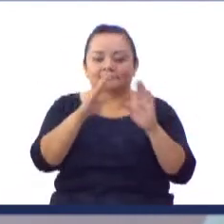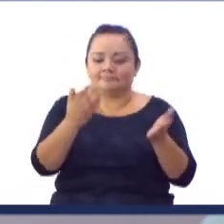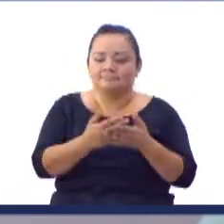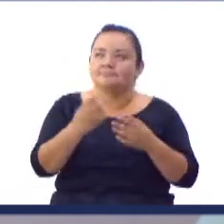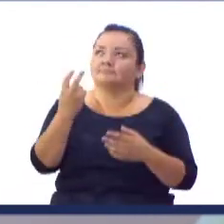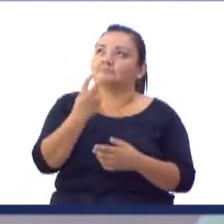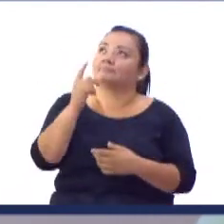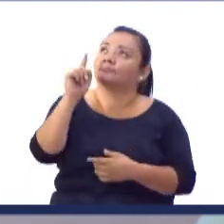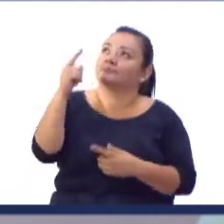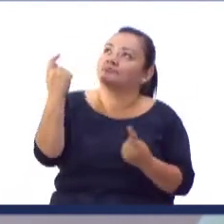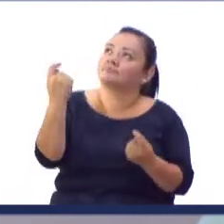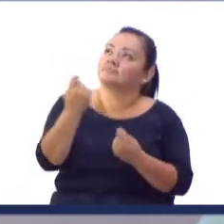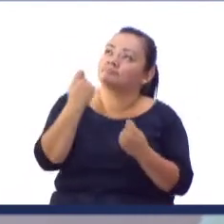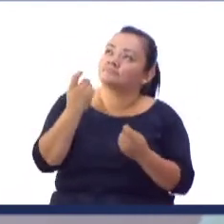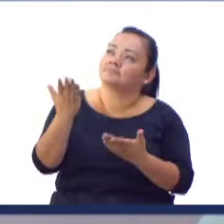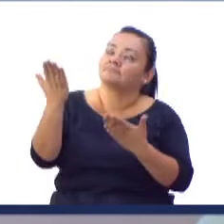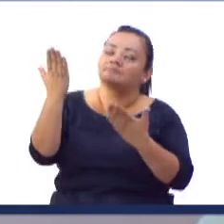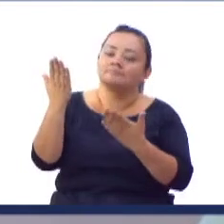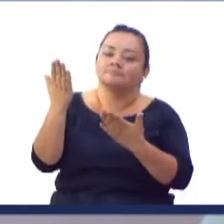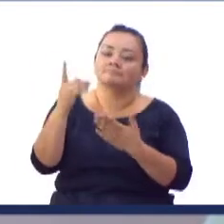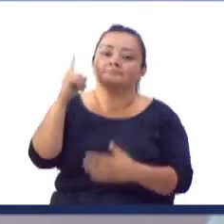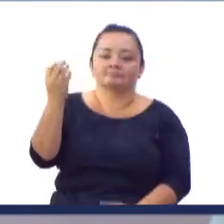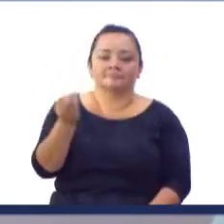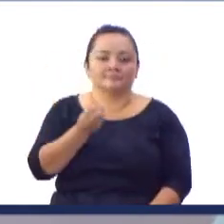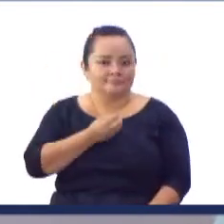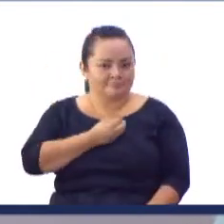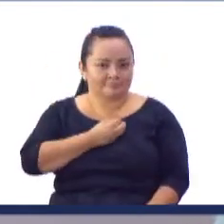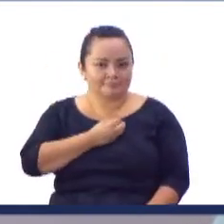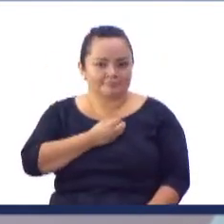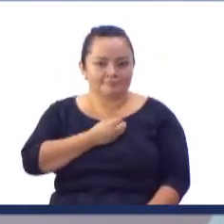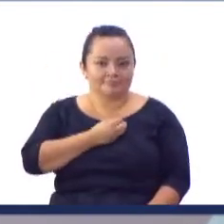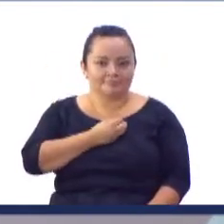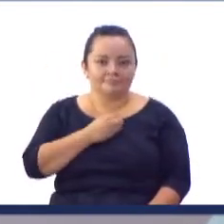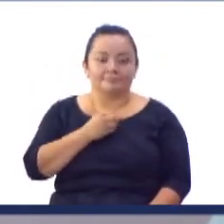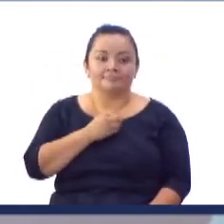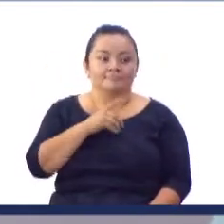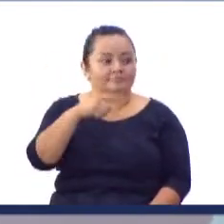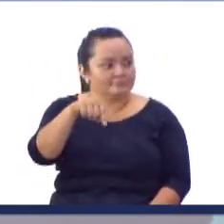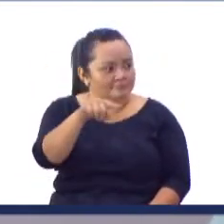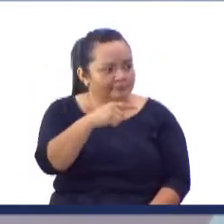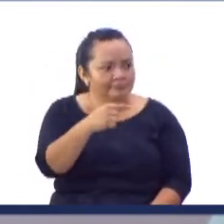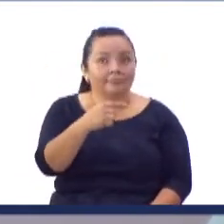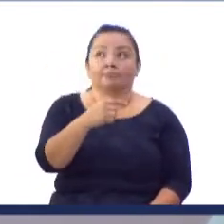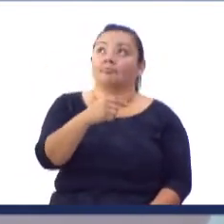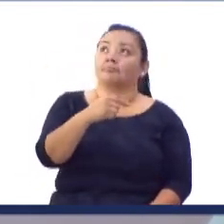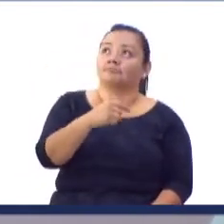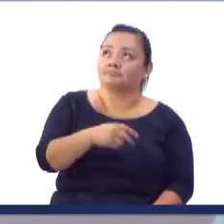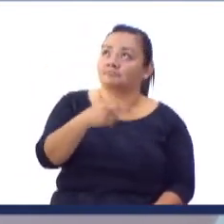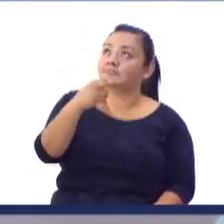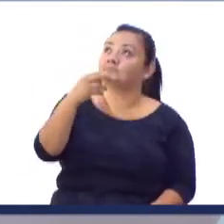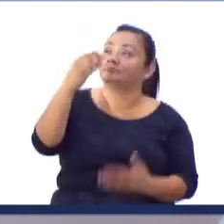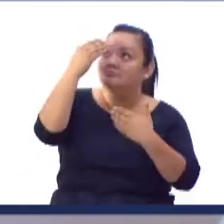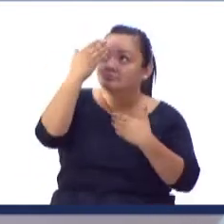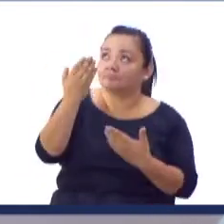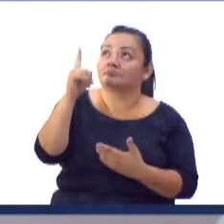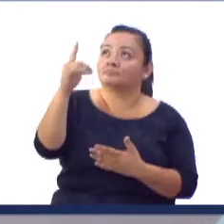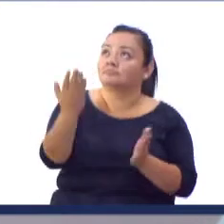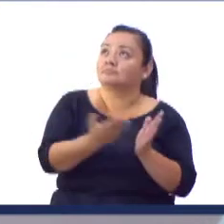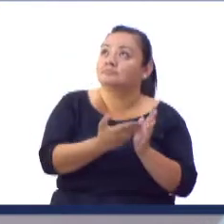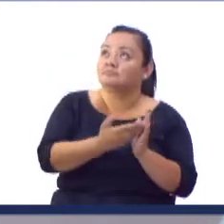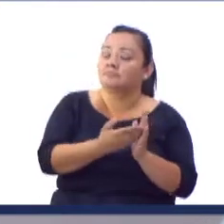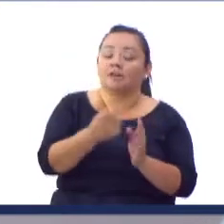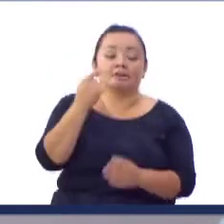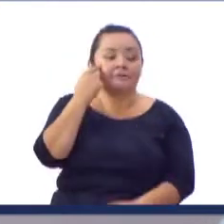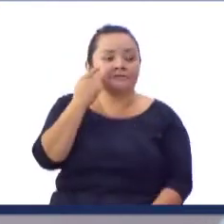tú ya era eran y me lo diste y han guardado tu palabra ahora han conocido que